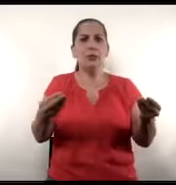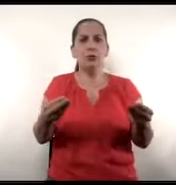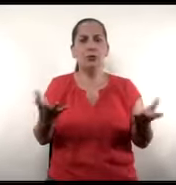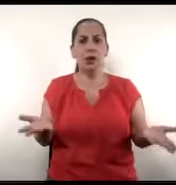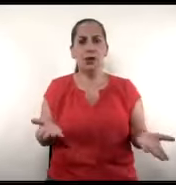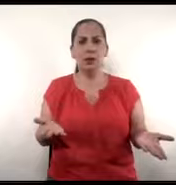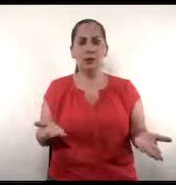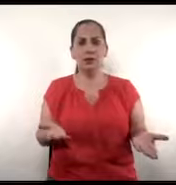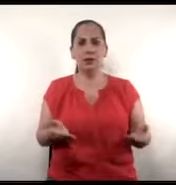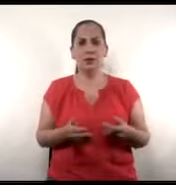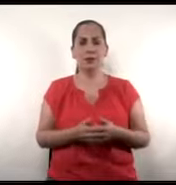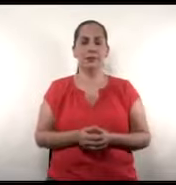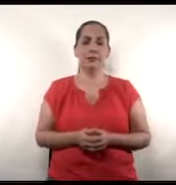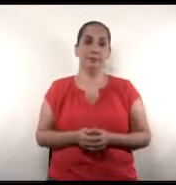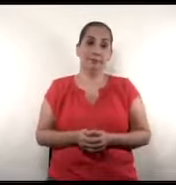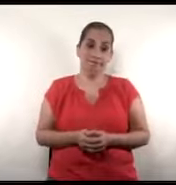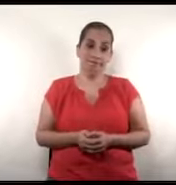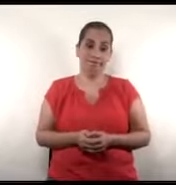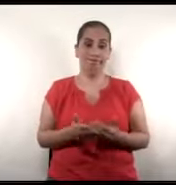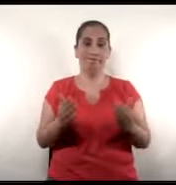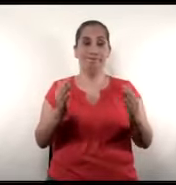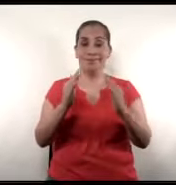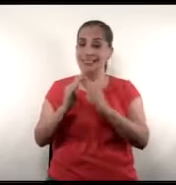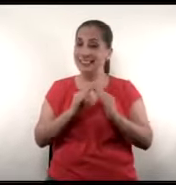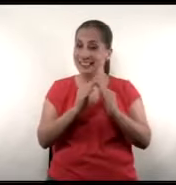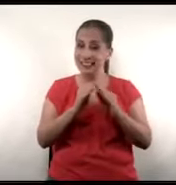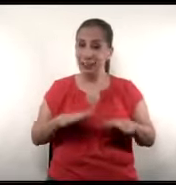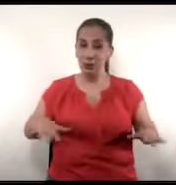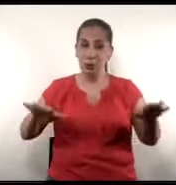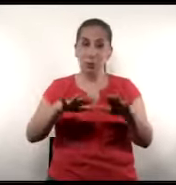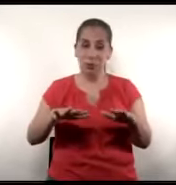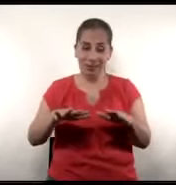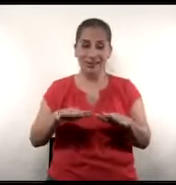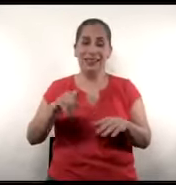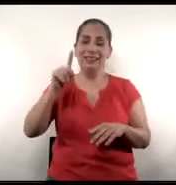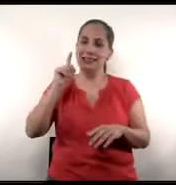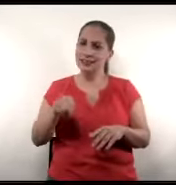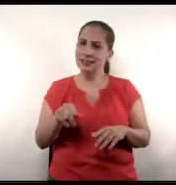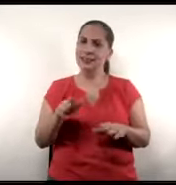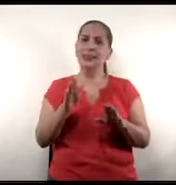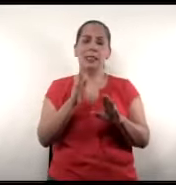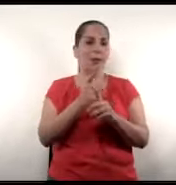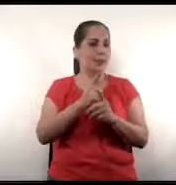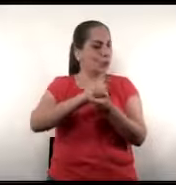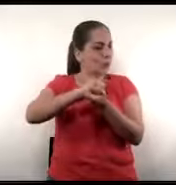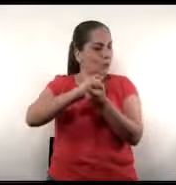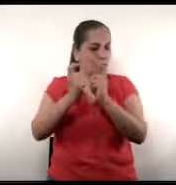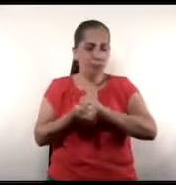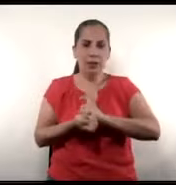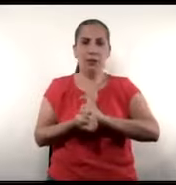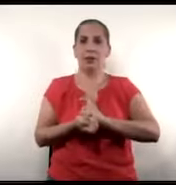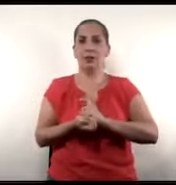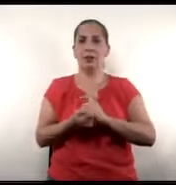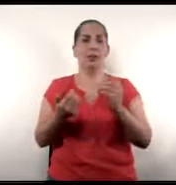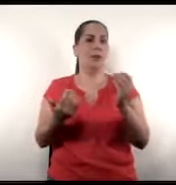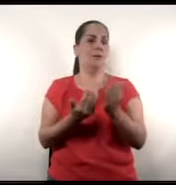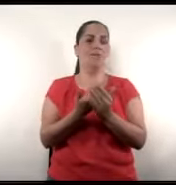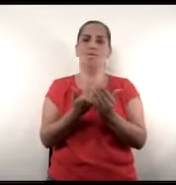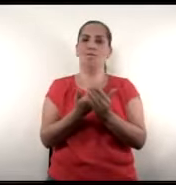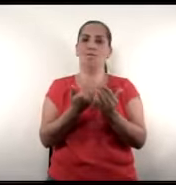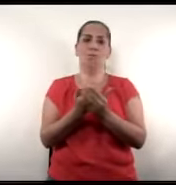¿verdad? El sector vivienda es uno de esos sectores donde hay que hacer una reingeniería, digamos, una nueva